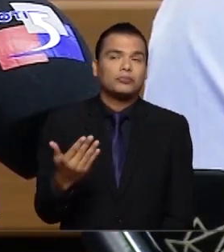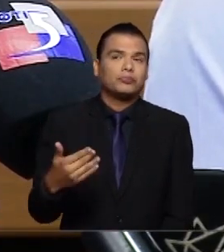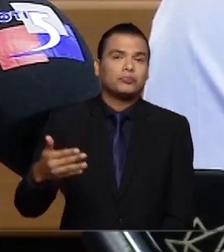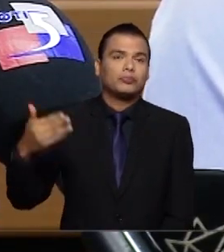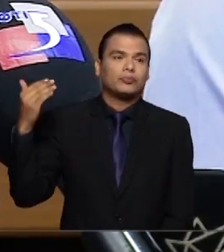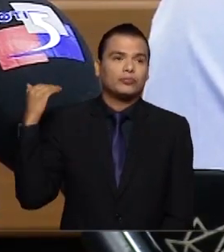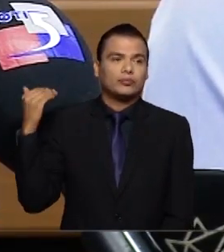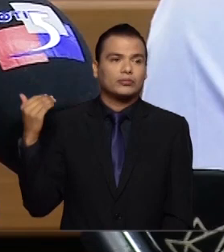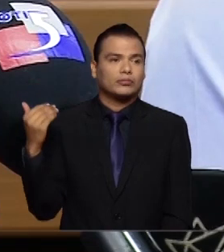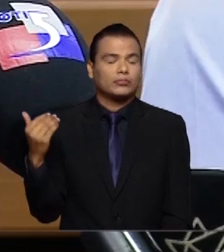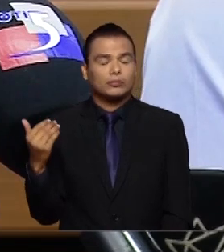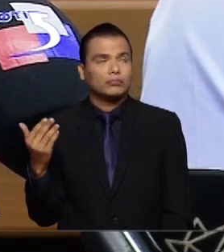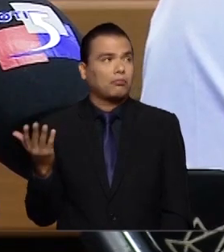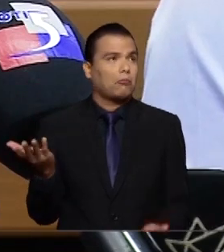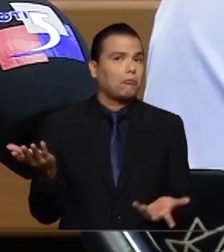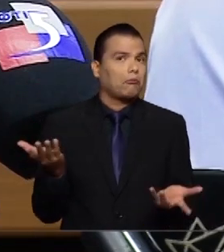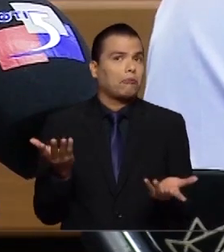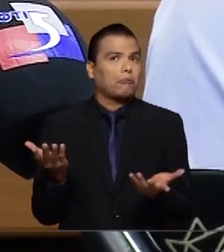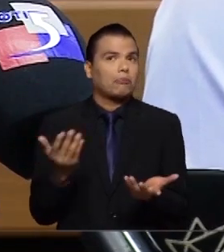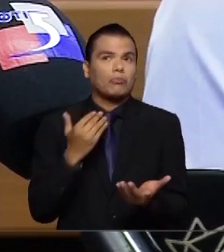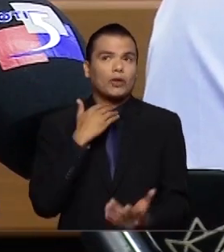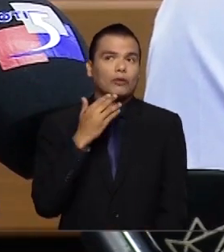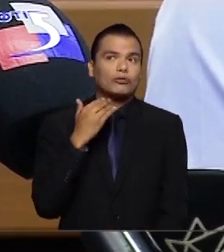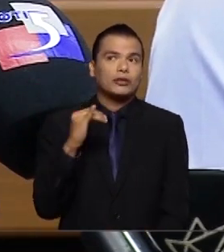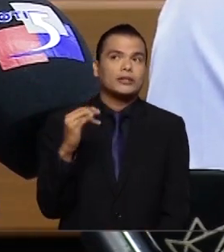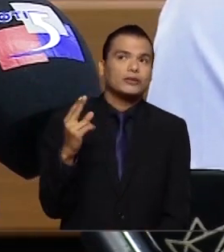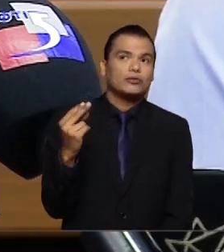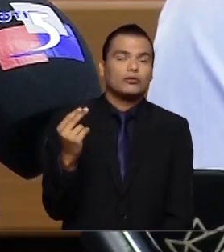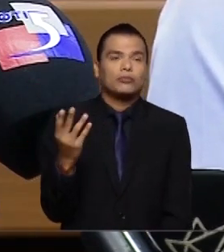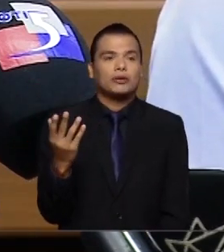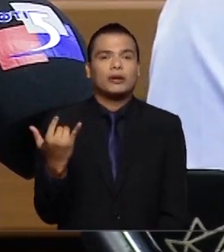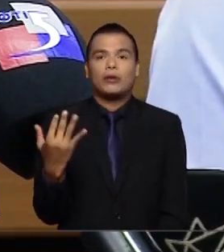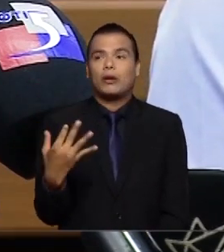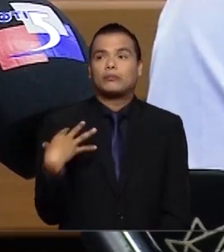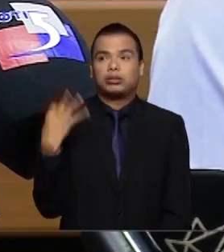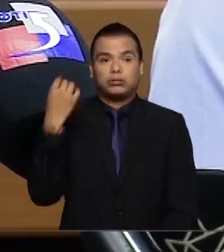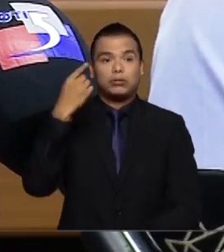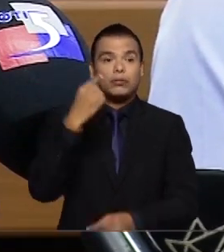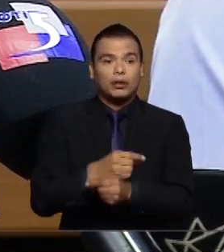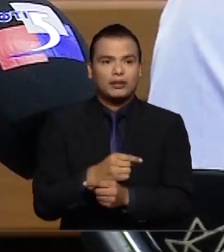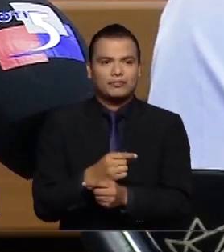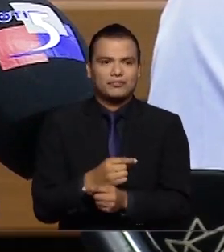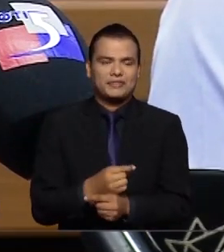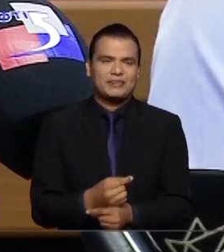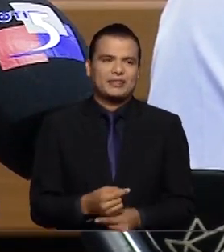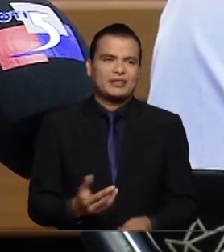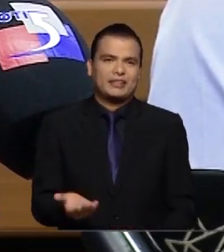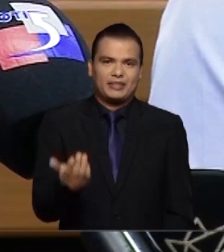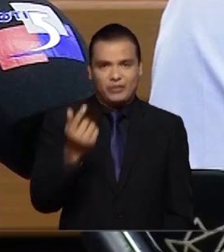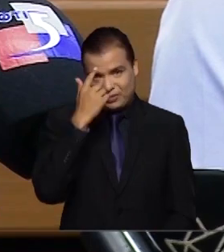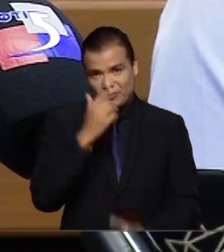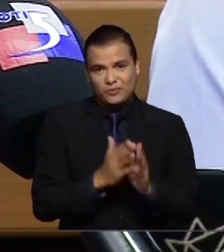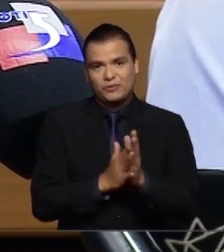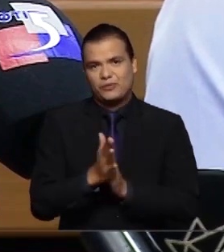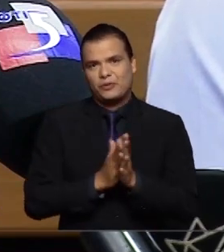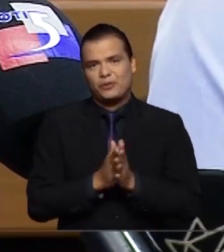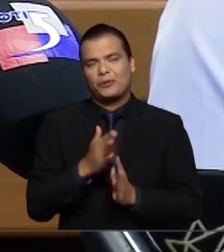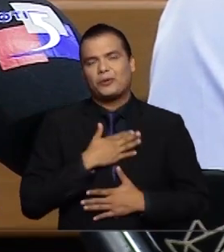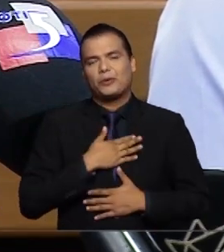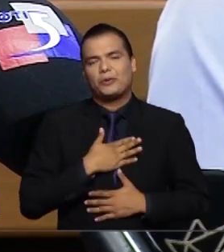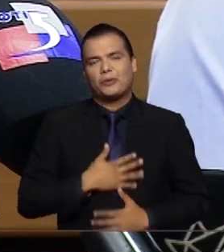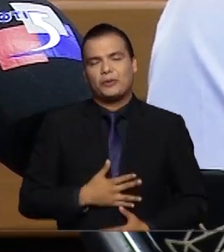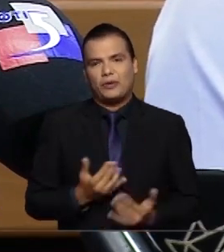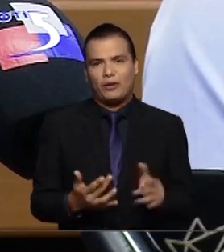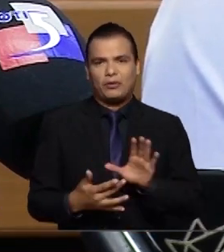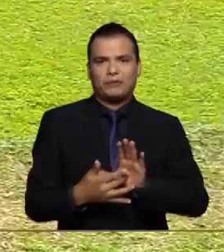atrás era bastante confusa y que estaban a esperas de solucionarla, hoy ya es una realidad y eso le permite tener también mucha más tranquilidad en el